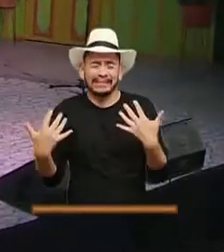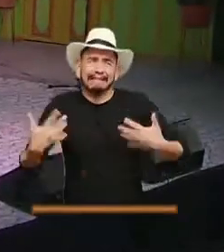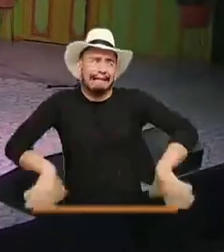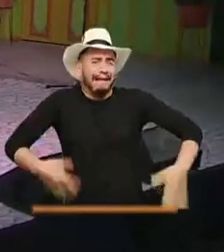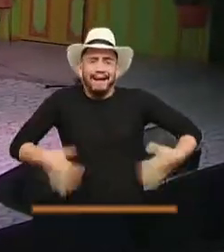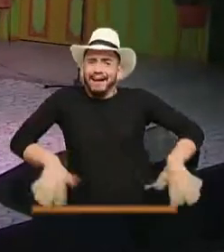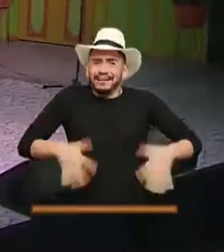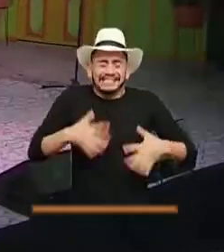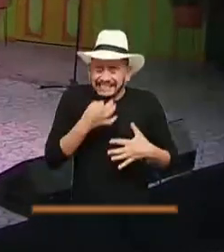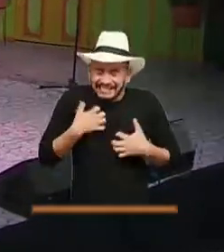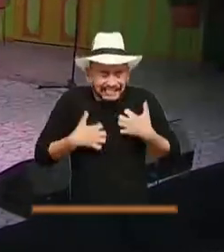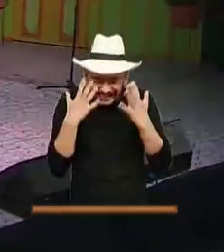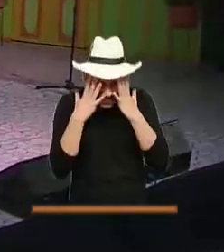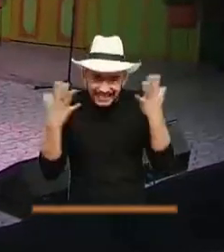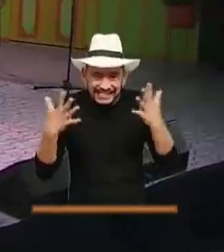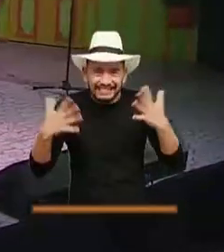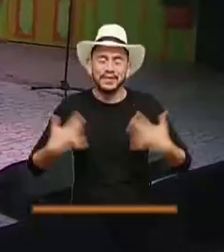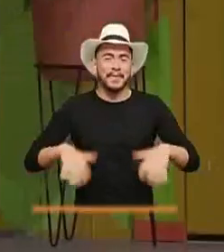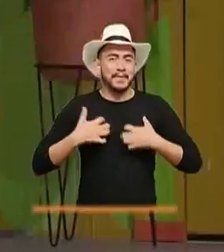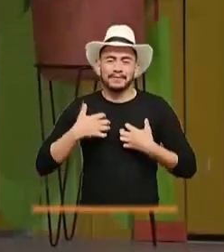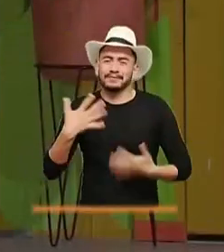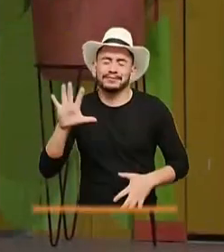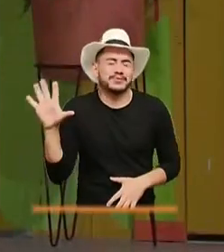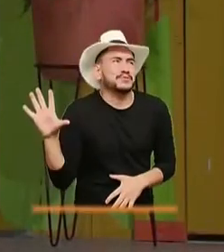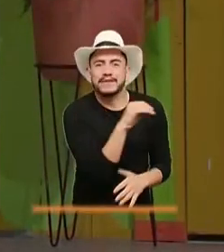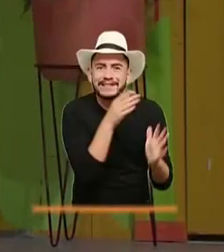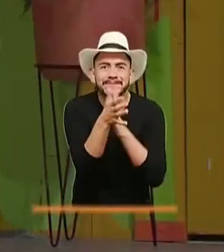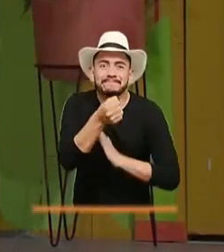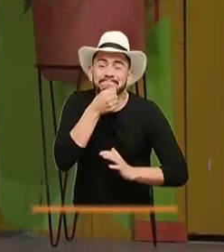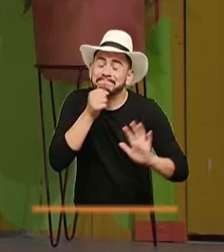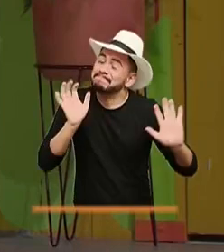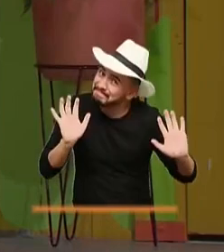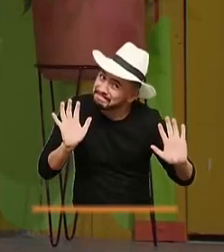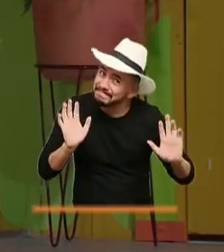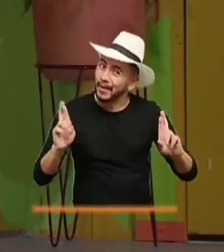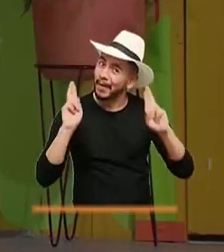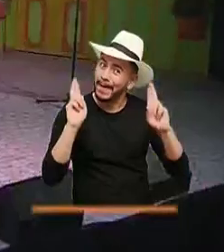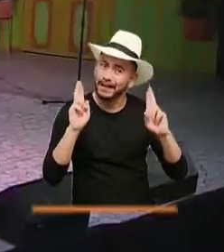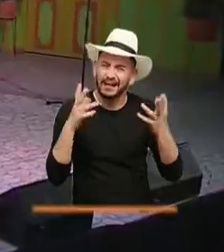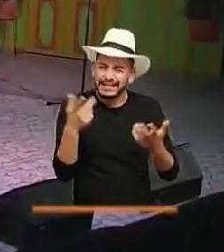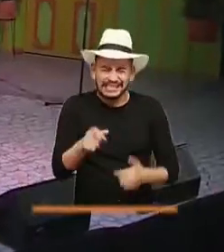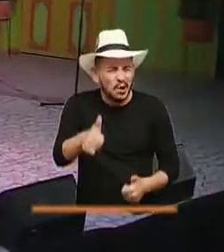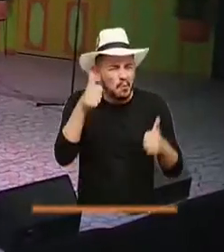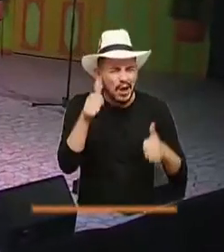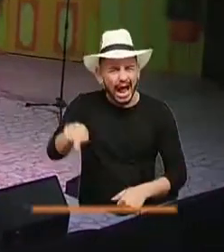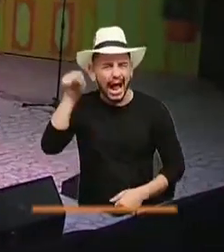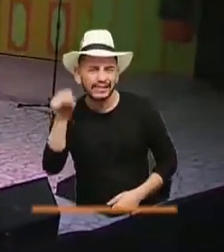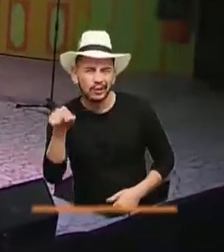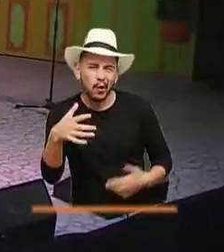casas, siéntense. Esperemos que los que ustedes tengan como preferidos estén ahí dentro de esos 8. Bueno, el primero de